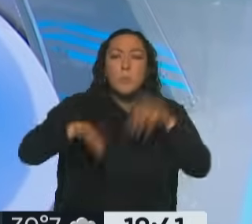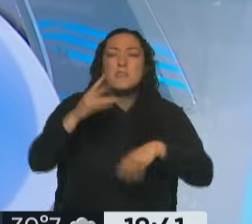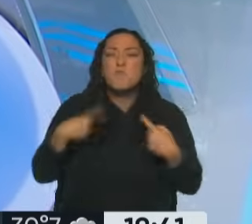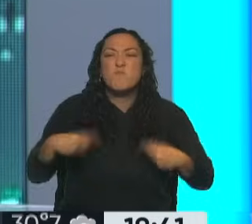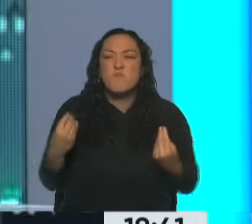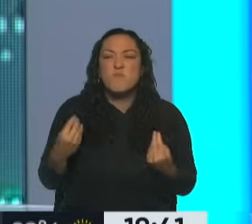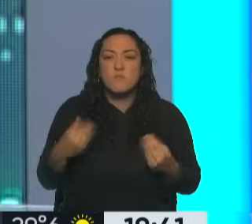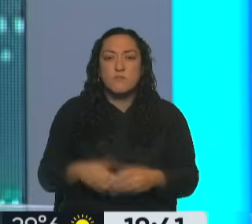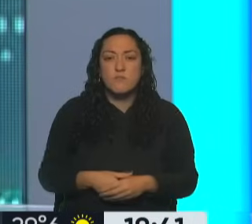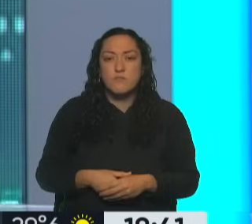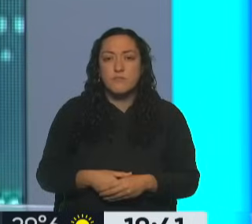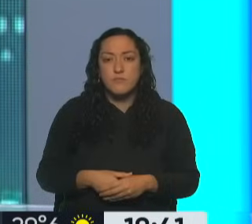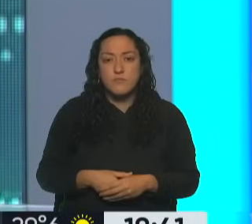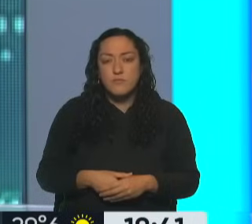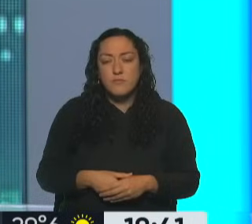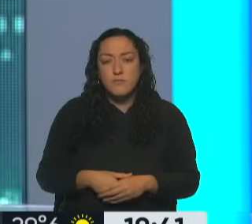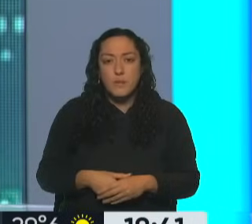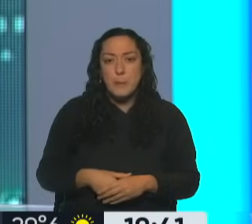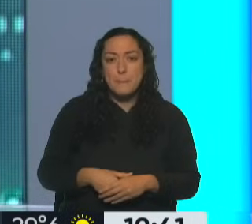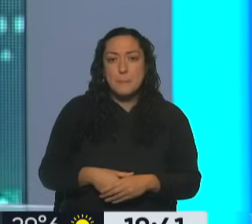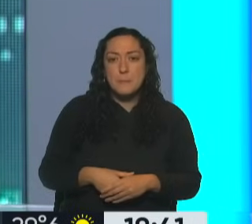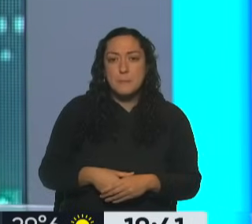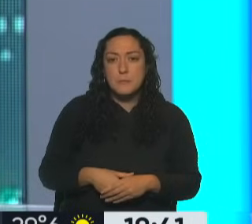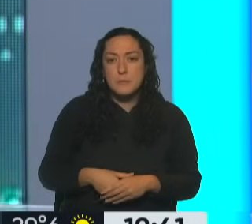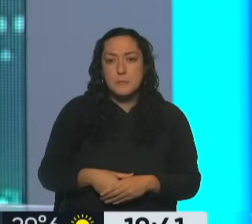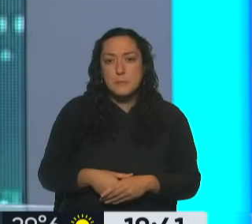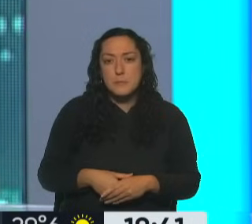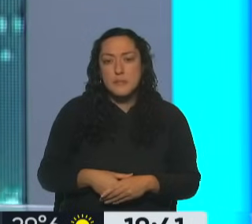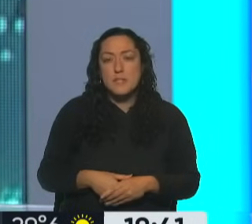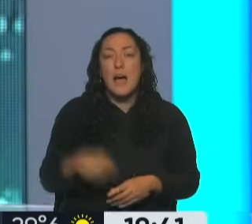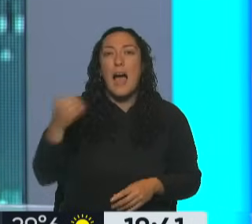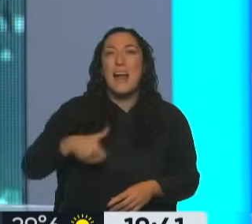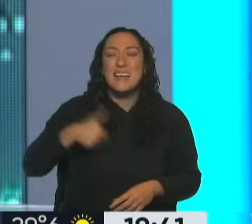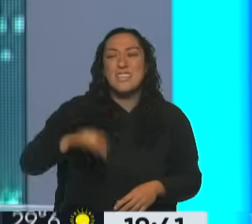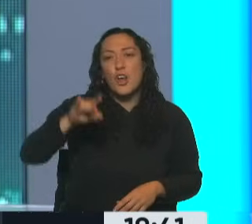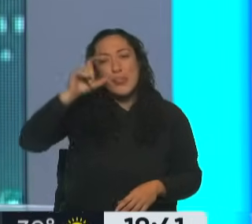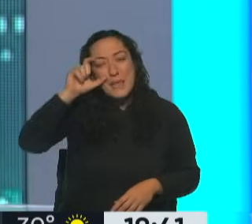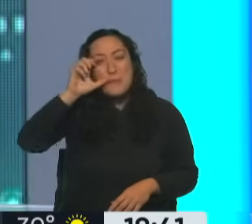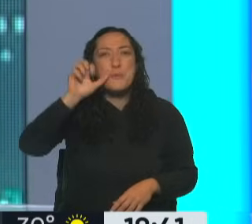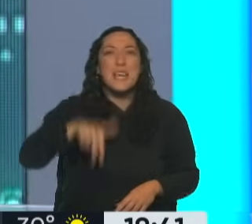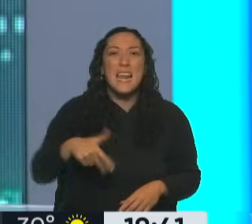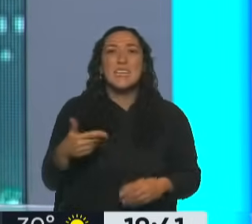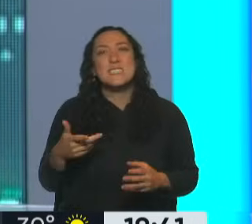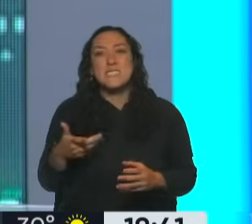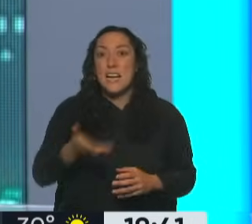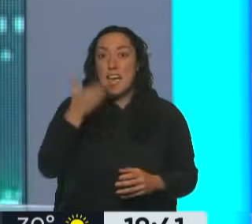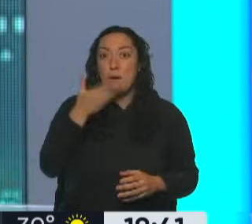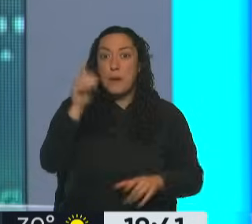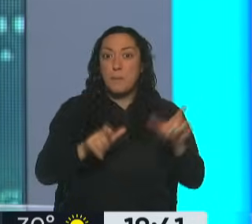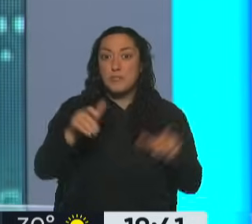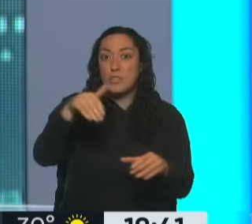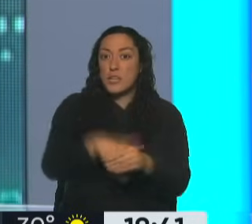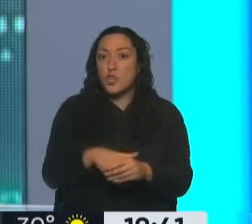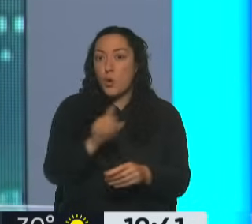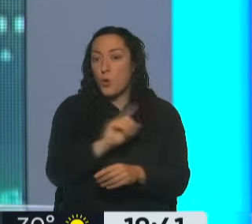Yo el ojo, sí, lo de los argentinos de bien, digamos, primero no le habló a aquellos que no